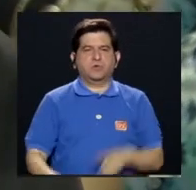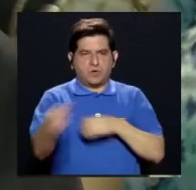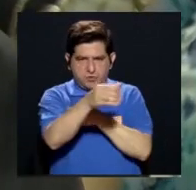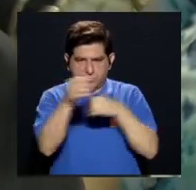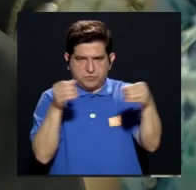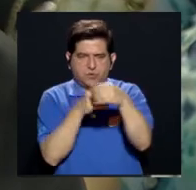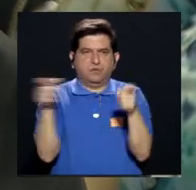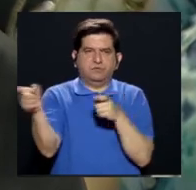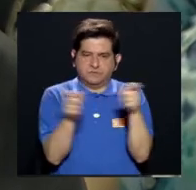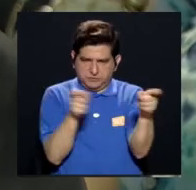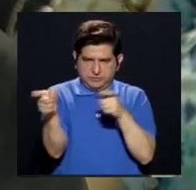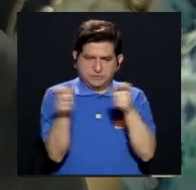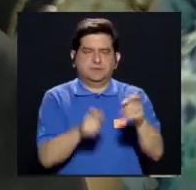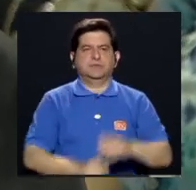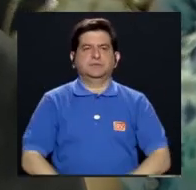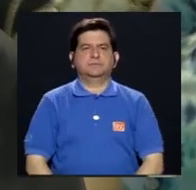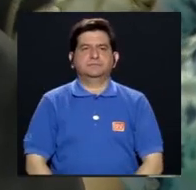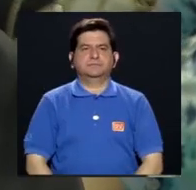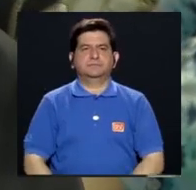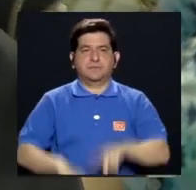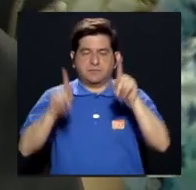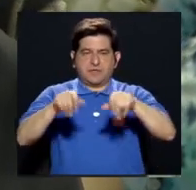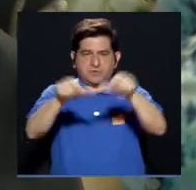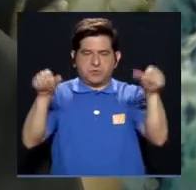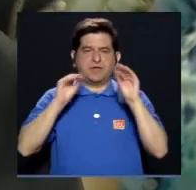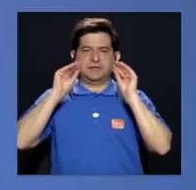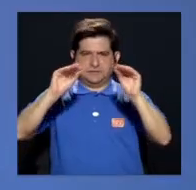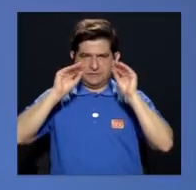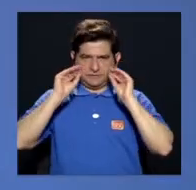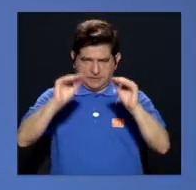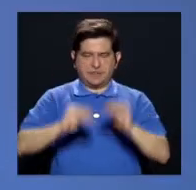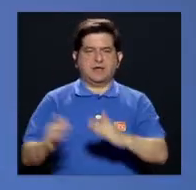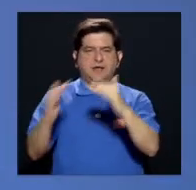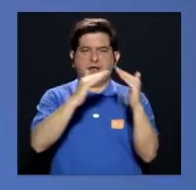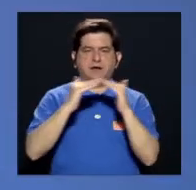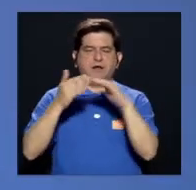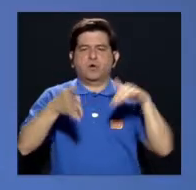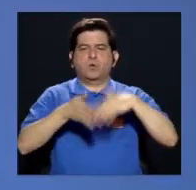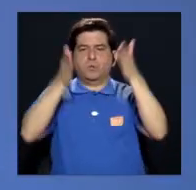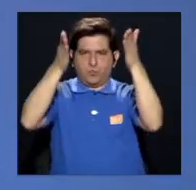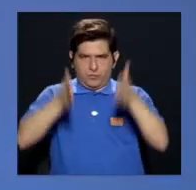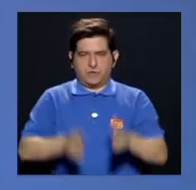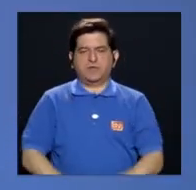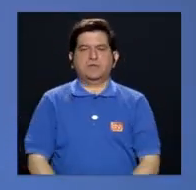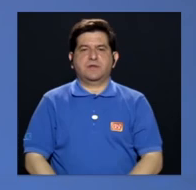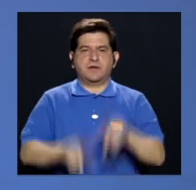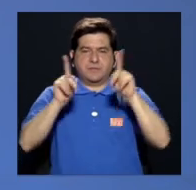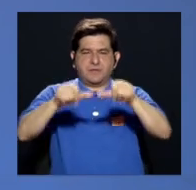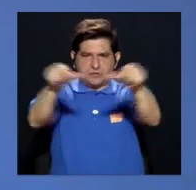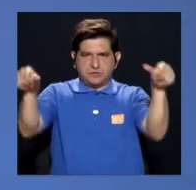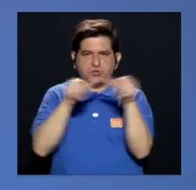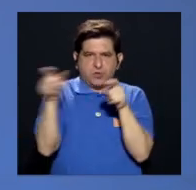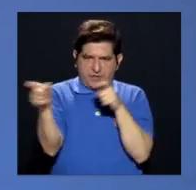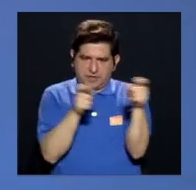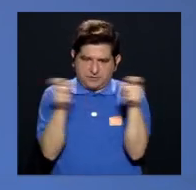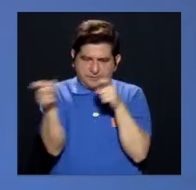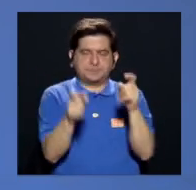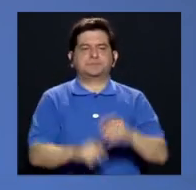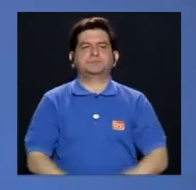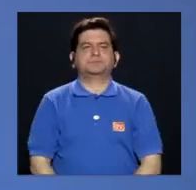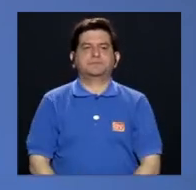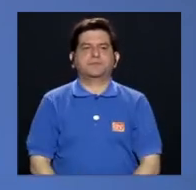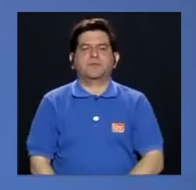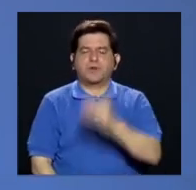oficinas administrativas, personal docente, comunidad estudiantil, personal administrativo.